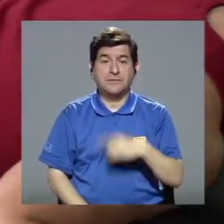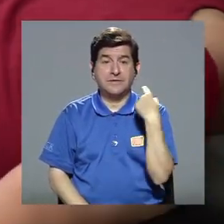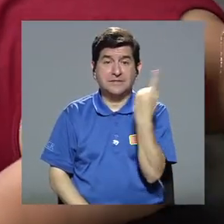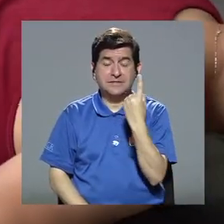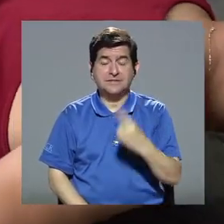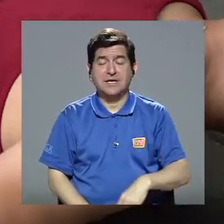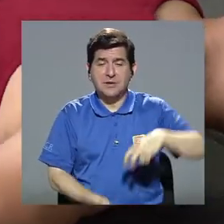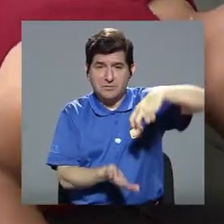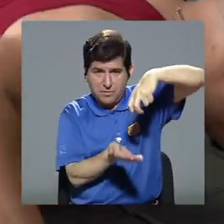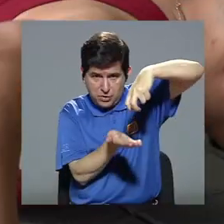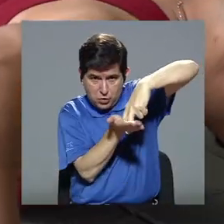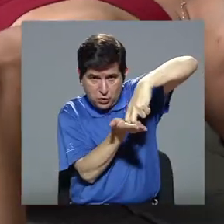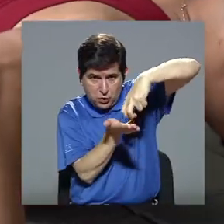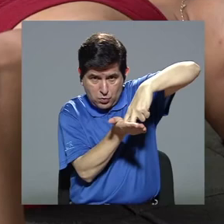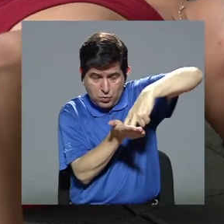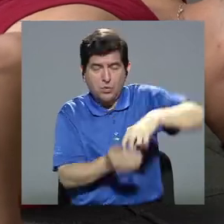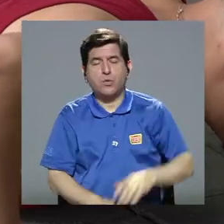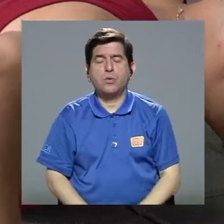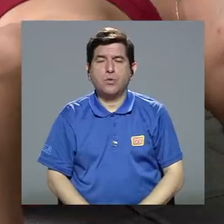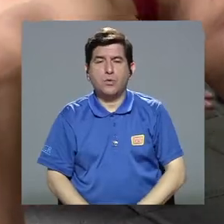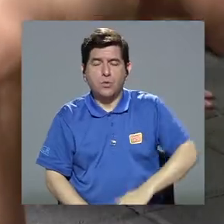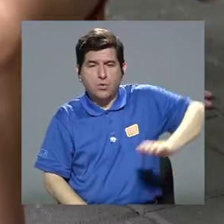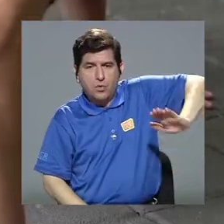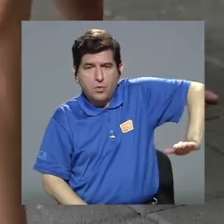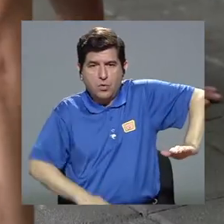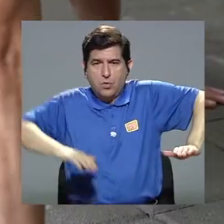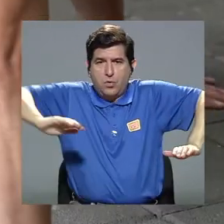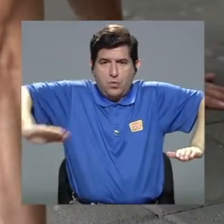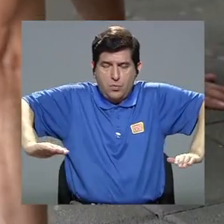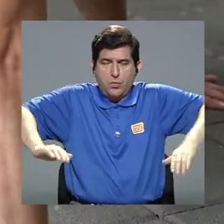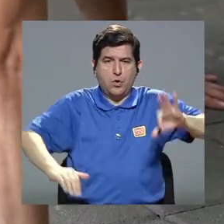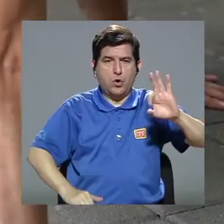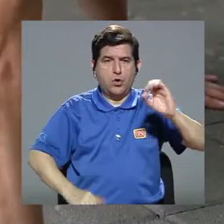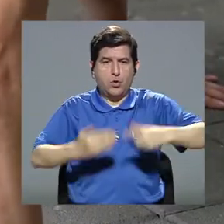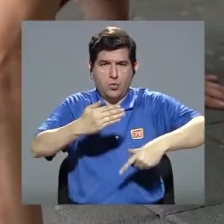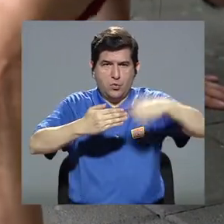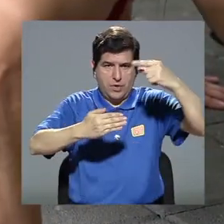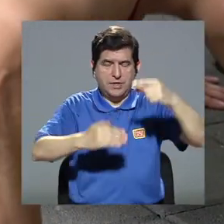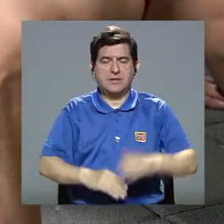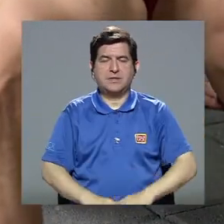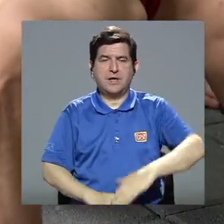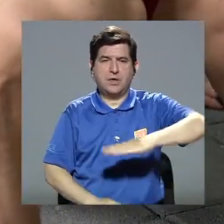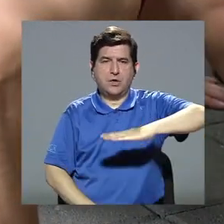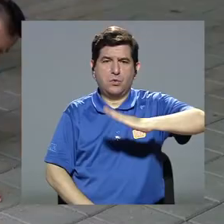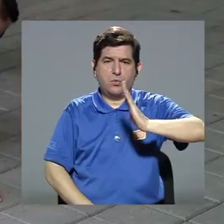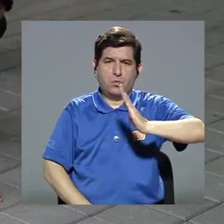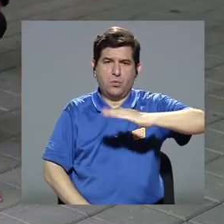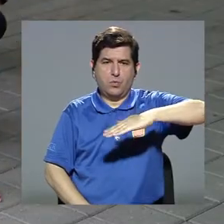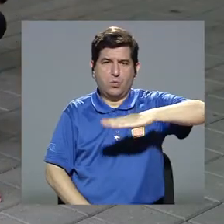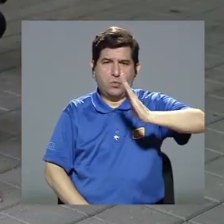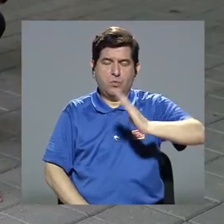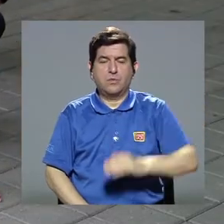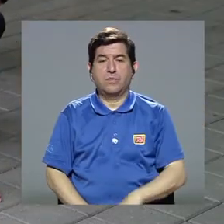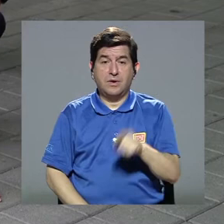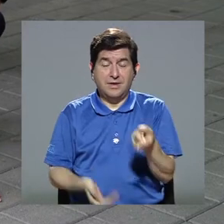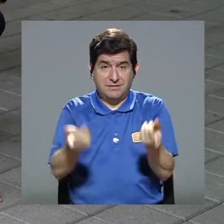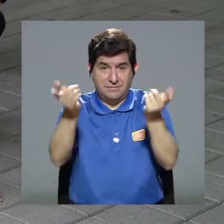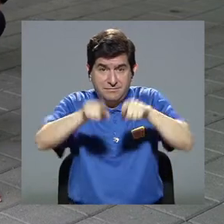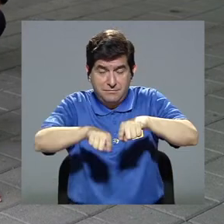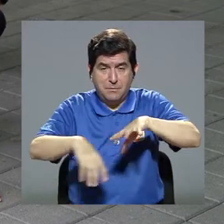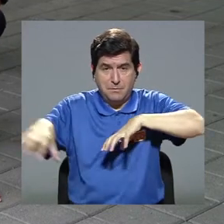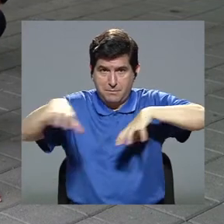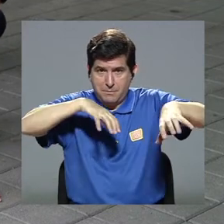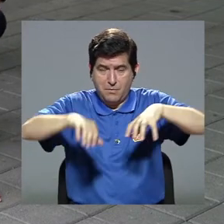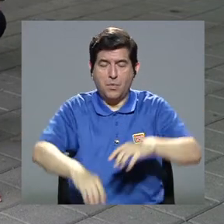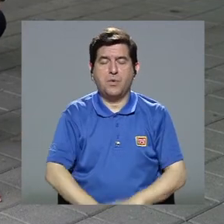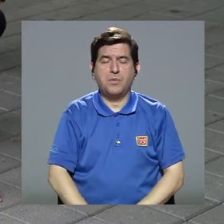Importante, siempre con las rodillas en la colchoneta, coloco de nuevo mis brazos en ángulo de 90 y me voy a despegar del piso. En este caso, solo voy a